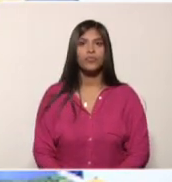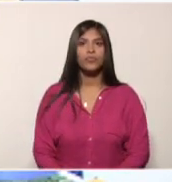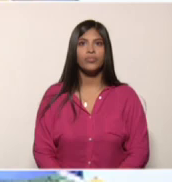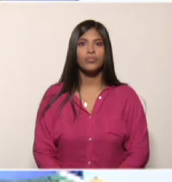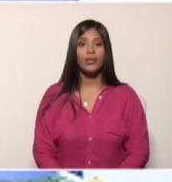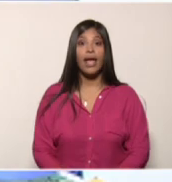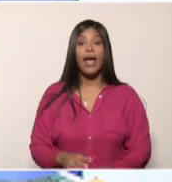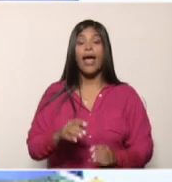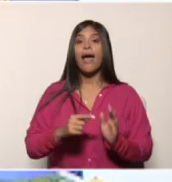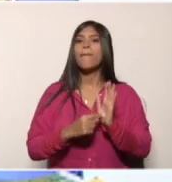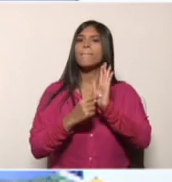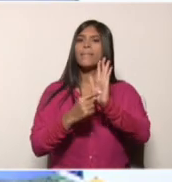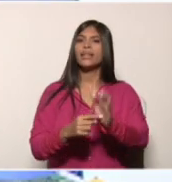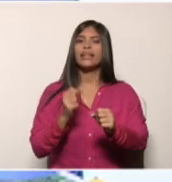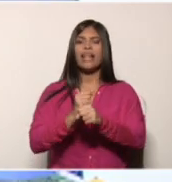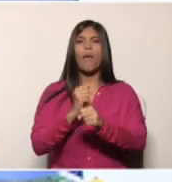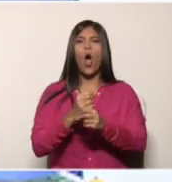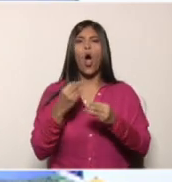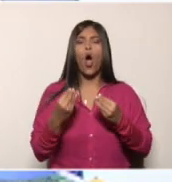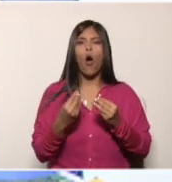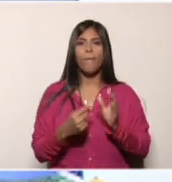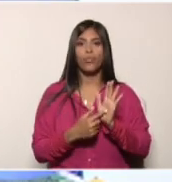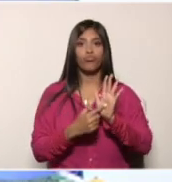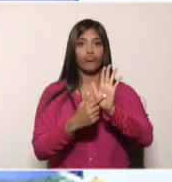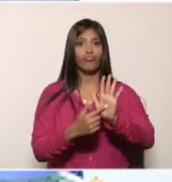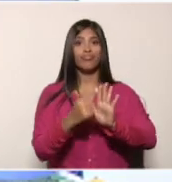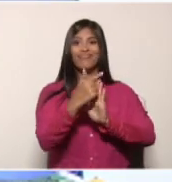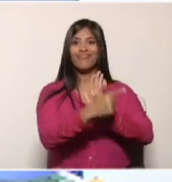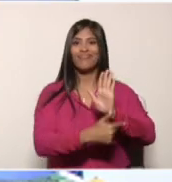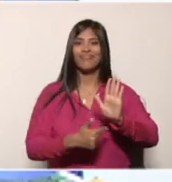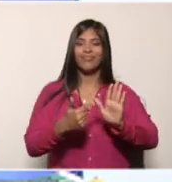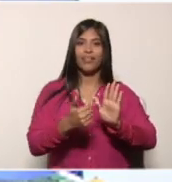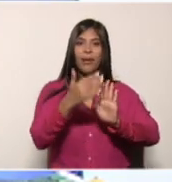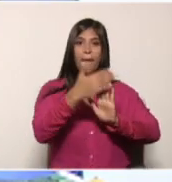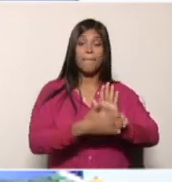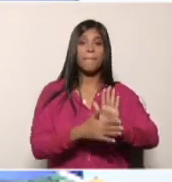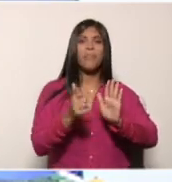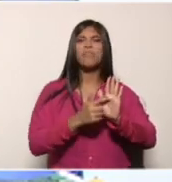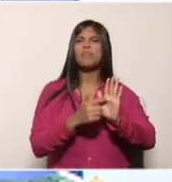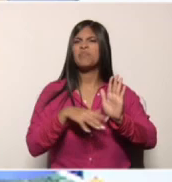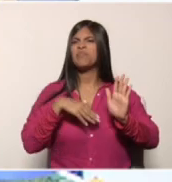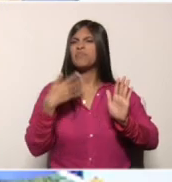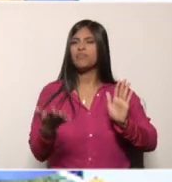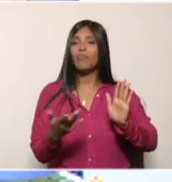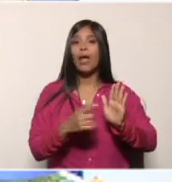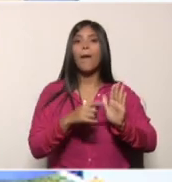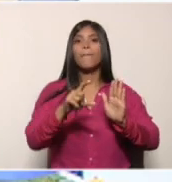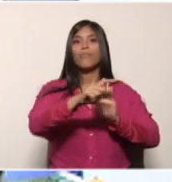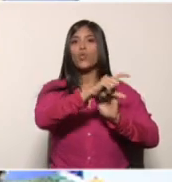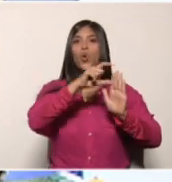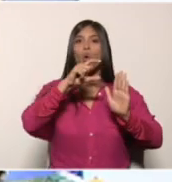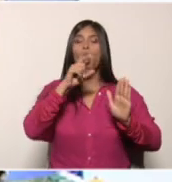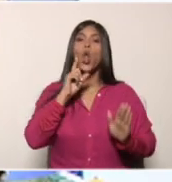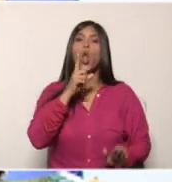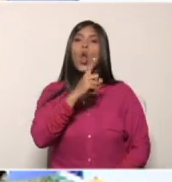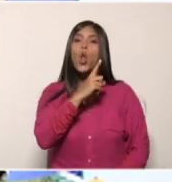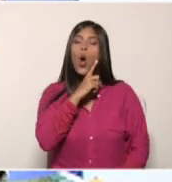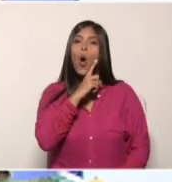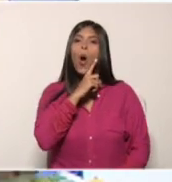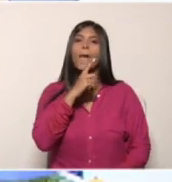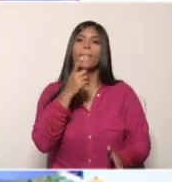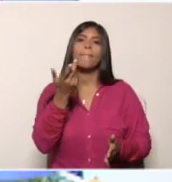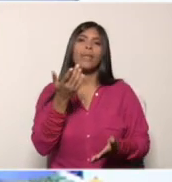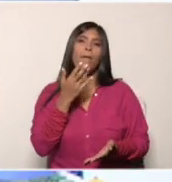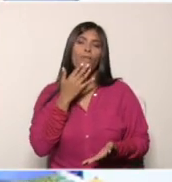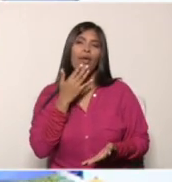la presentación del trabajo, que es la portada. ¿La portada qué va? La portada va el encabezado, donde